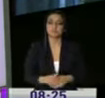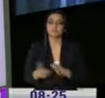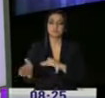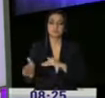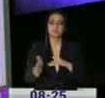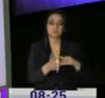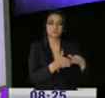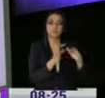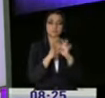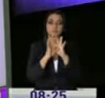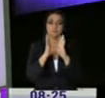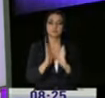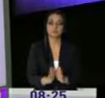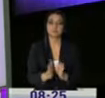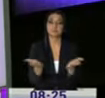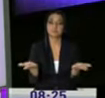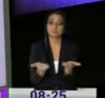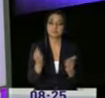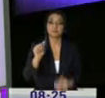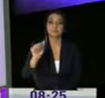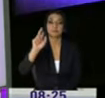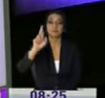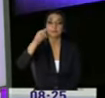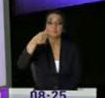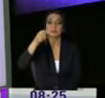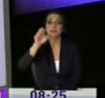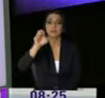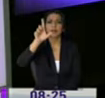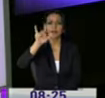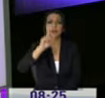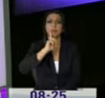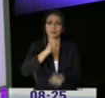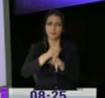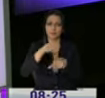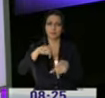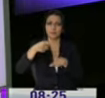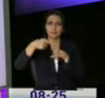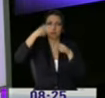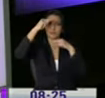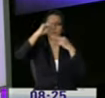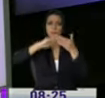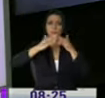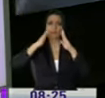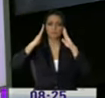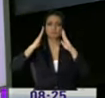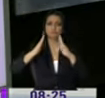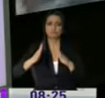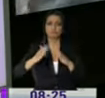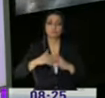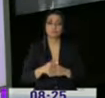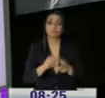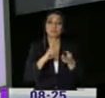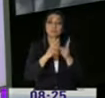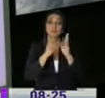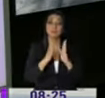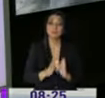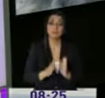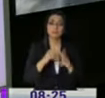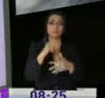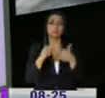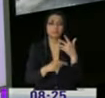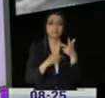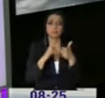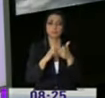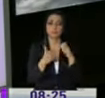Orbe, sector de La Argelia. Este sector es muy atendido por esto, el primer noticiero de la comunidad. Los vecinos tienen múltiples problemas